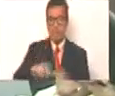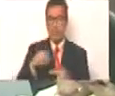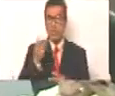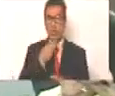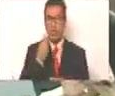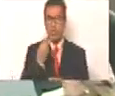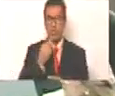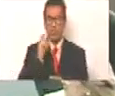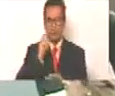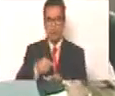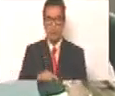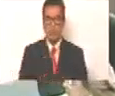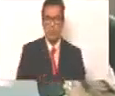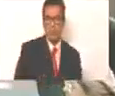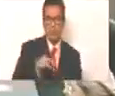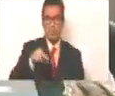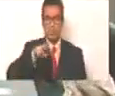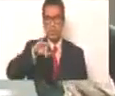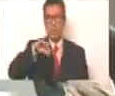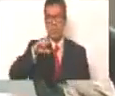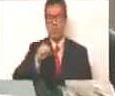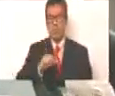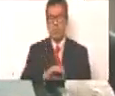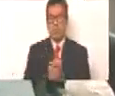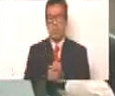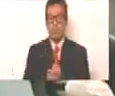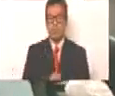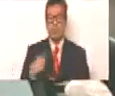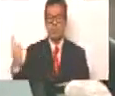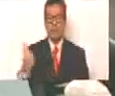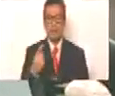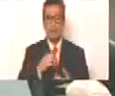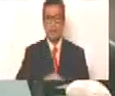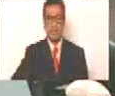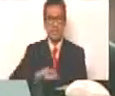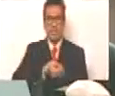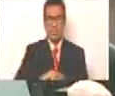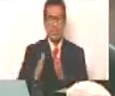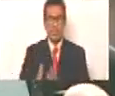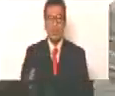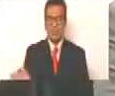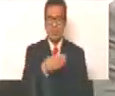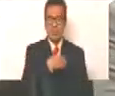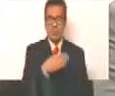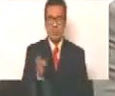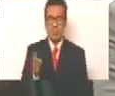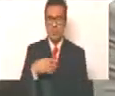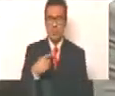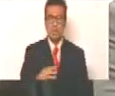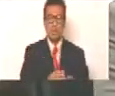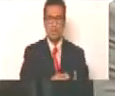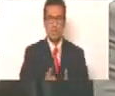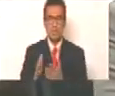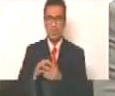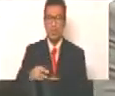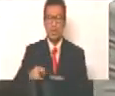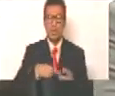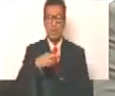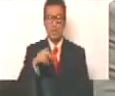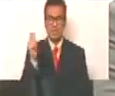como María Rosa, compañeras que vienen de Trujillo, enrolando banderas también de la espiritualidad y la religiosidad, como